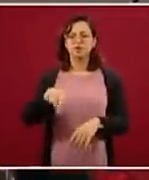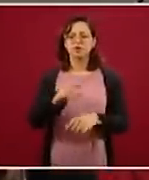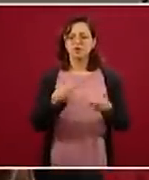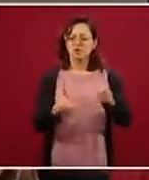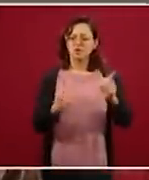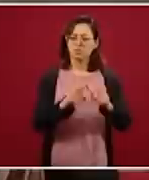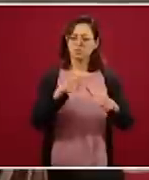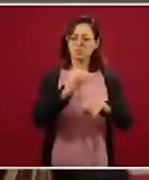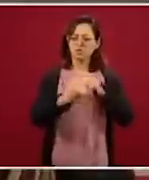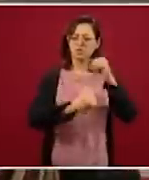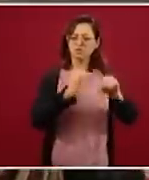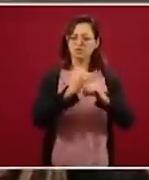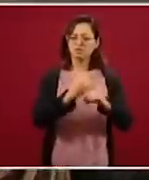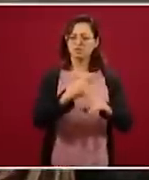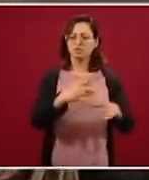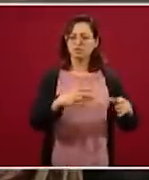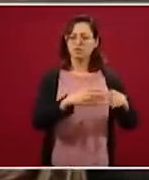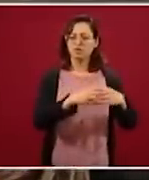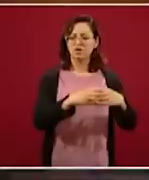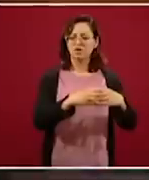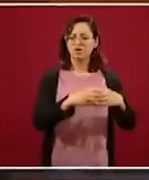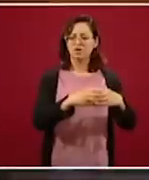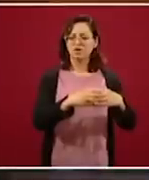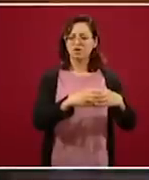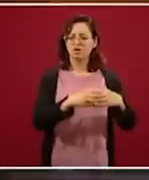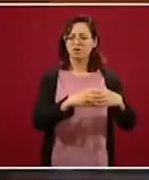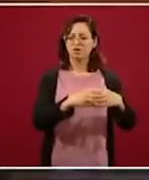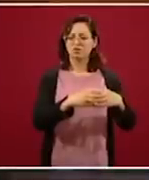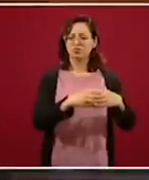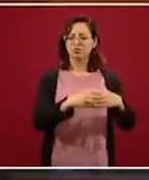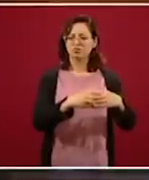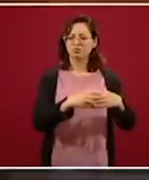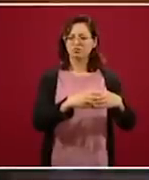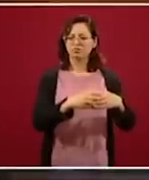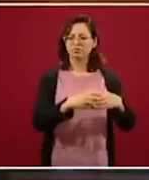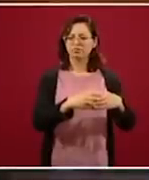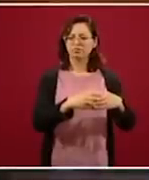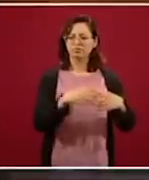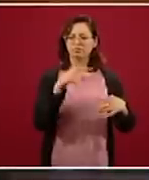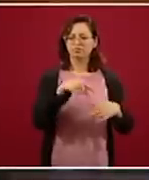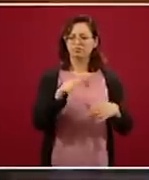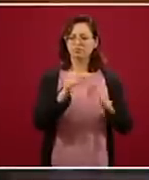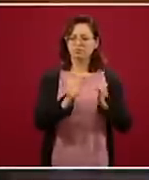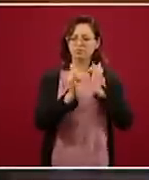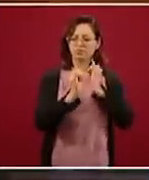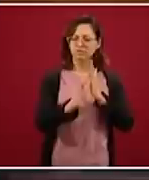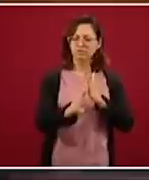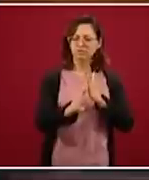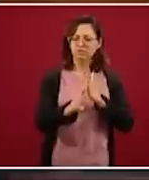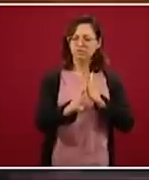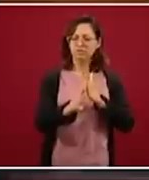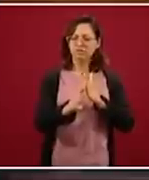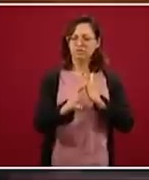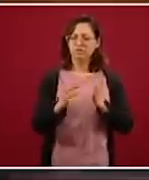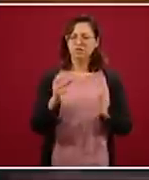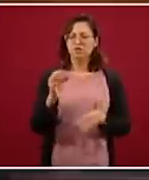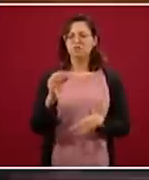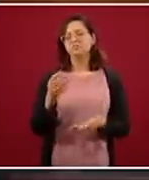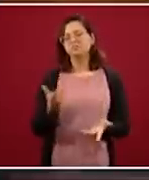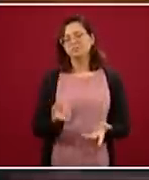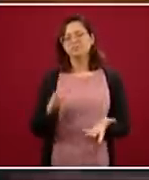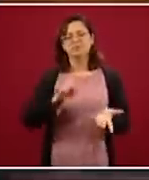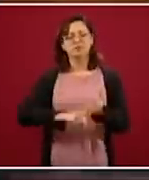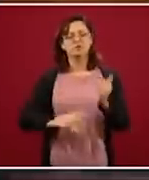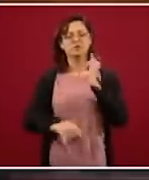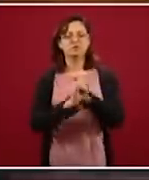esto es internacional, que es la estafa a través de criptomonedas. Yo